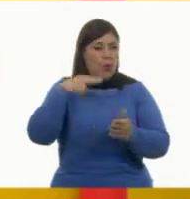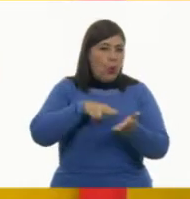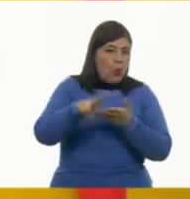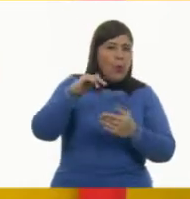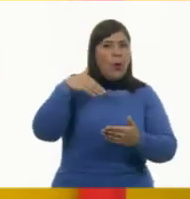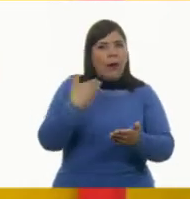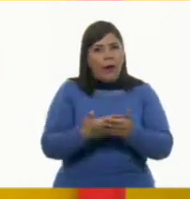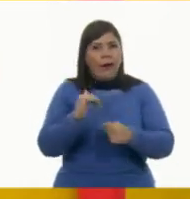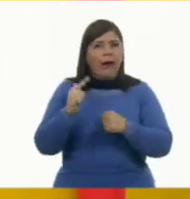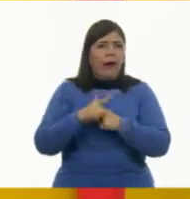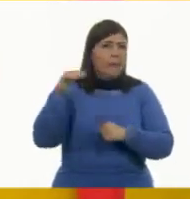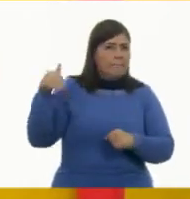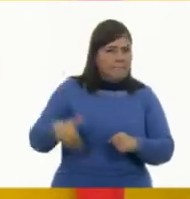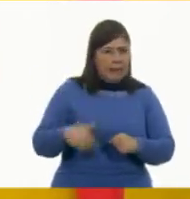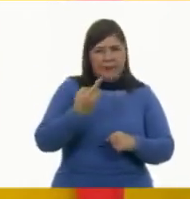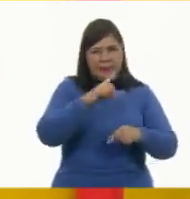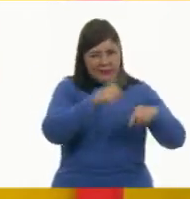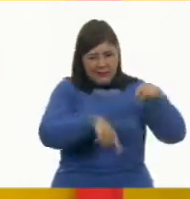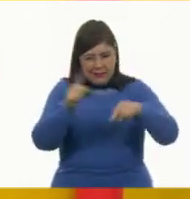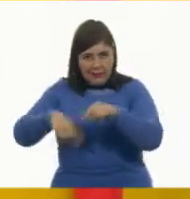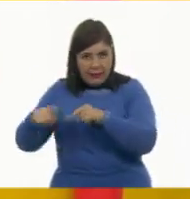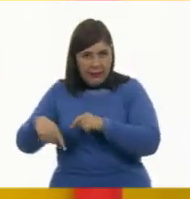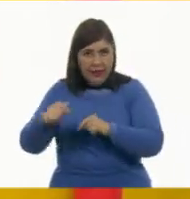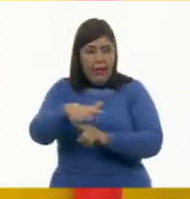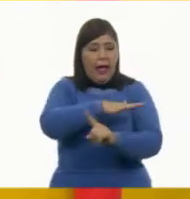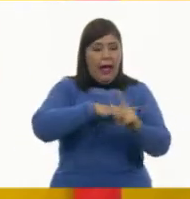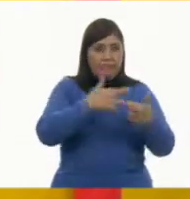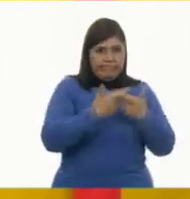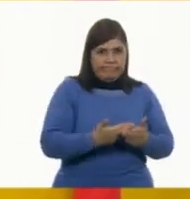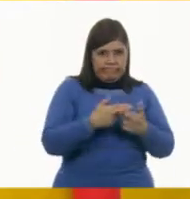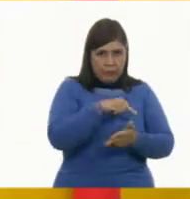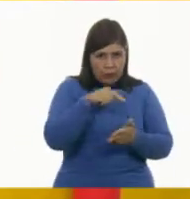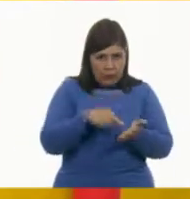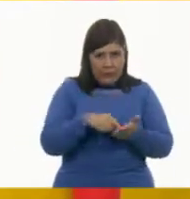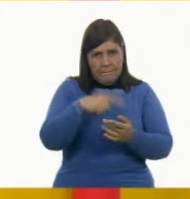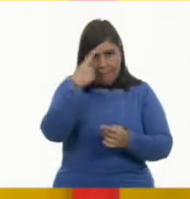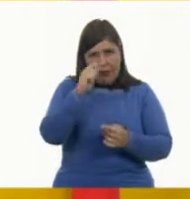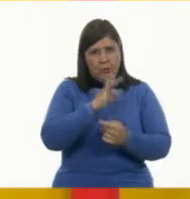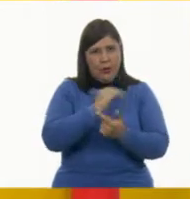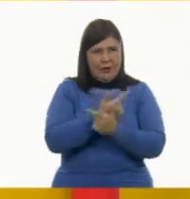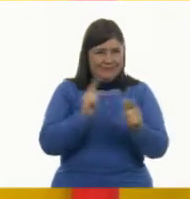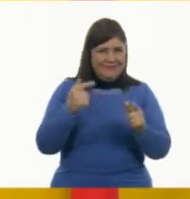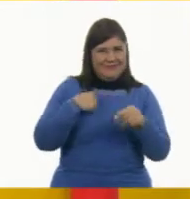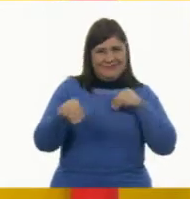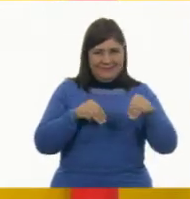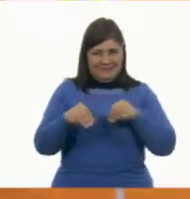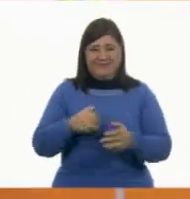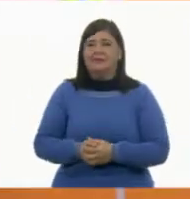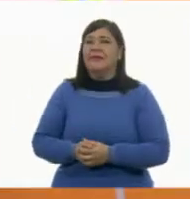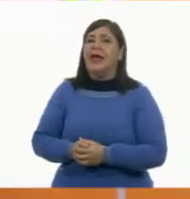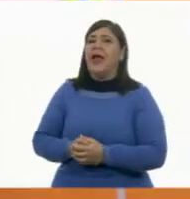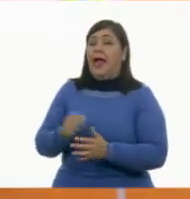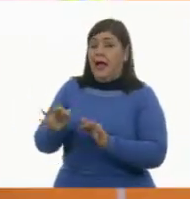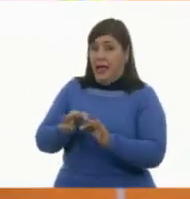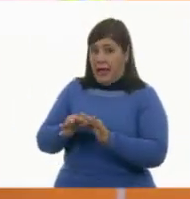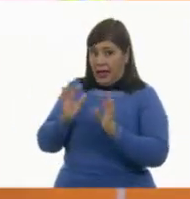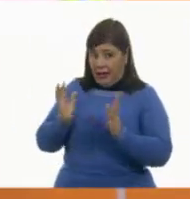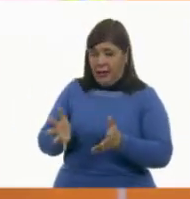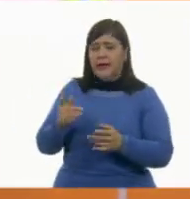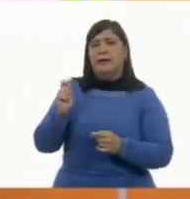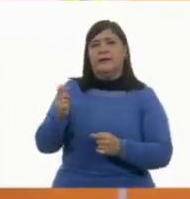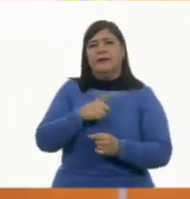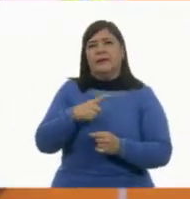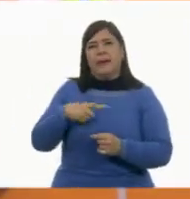pueda lastimar. Hay que quitarlo, tener el mayor espacio posible que esté libre. Y ya que estamos listos, vamos a iniciar. Vamos a preparar